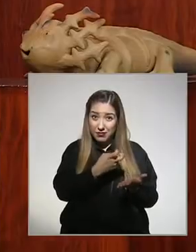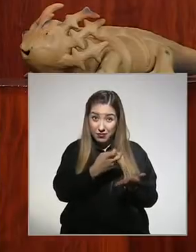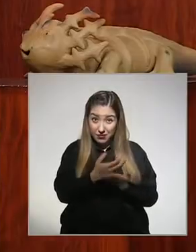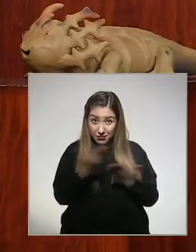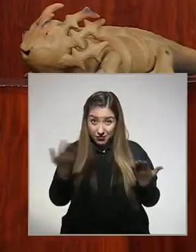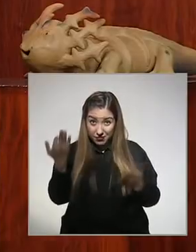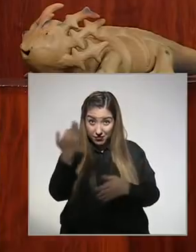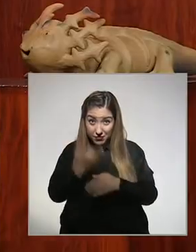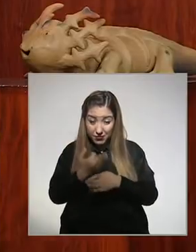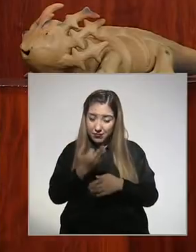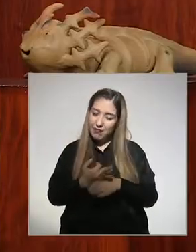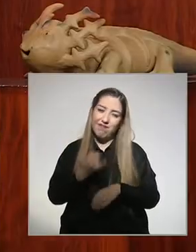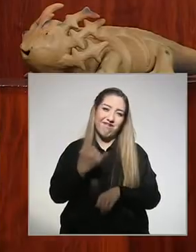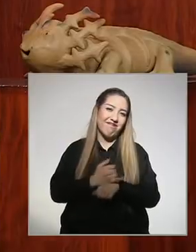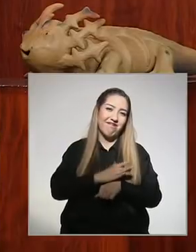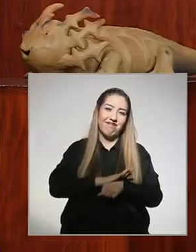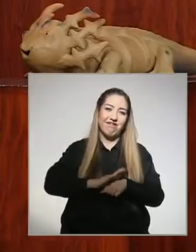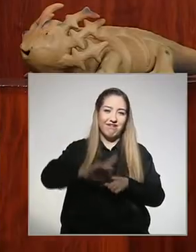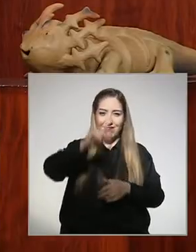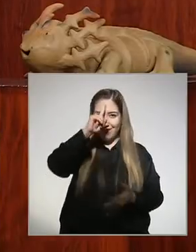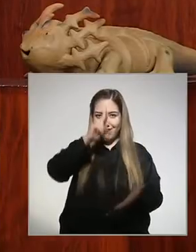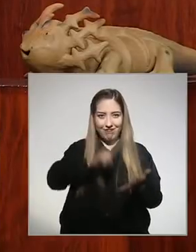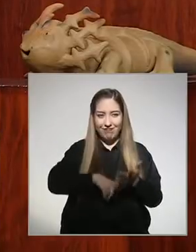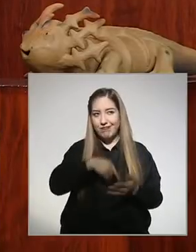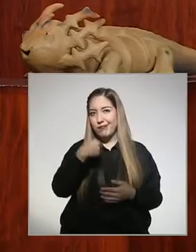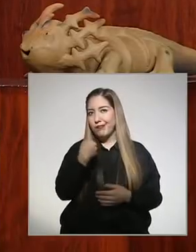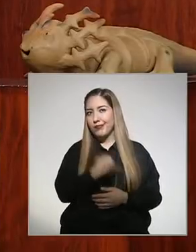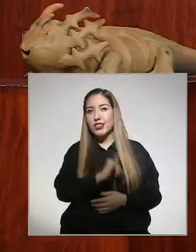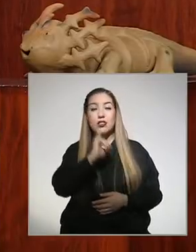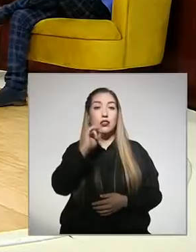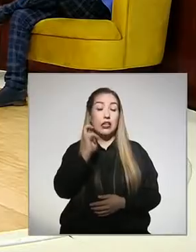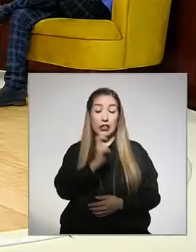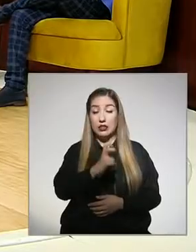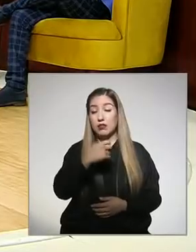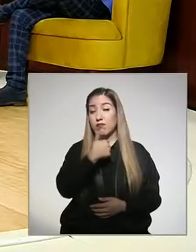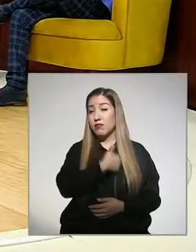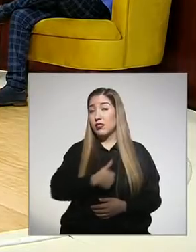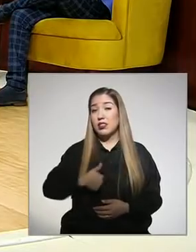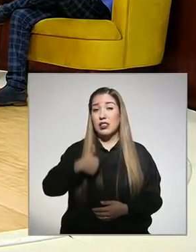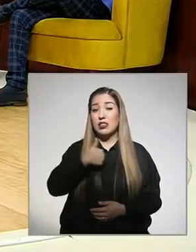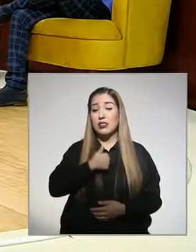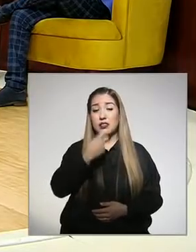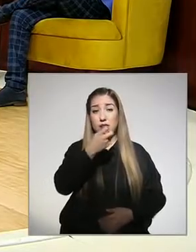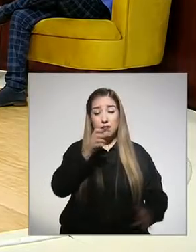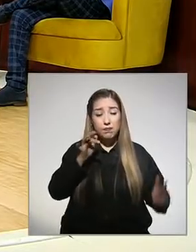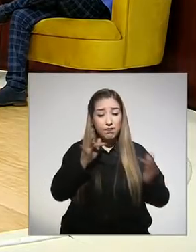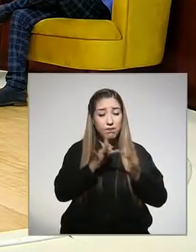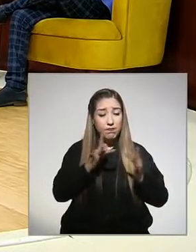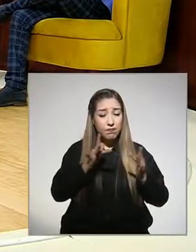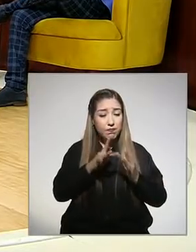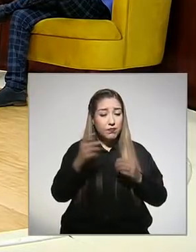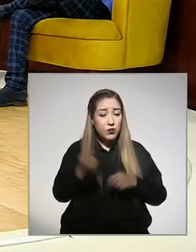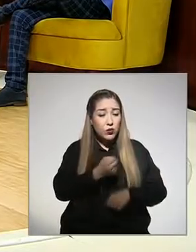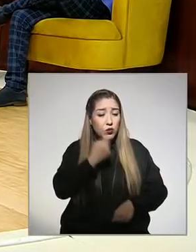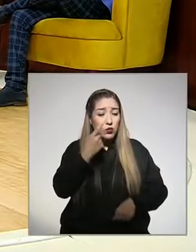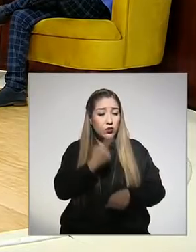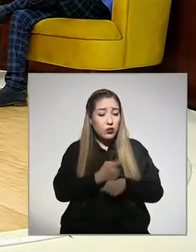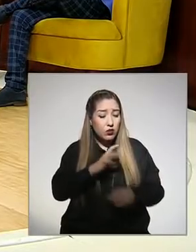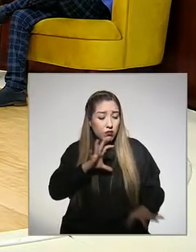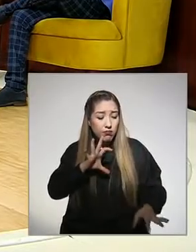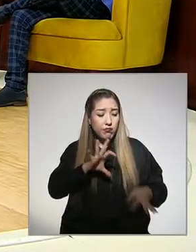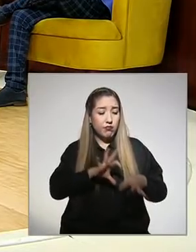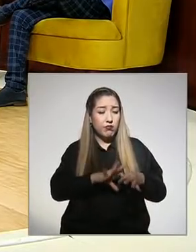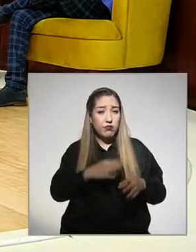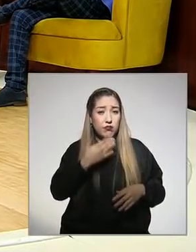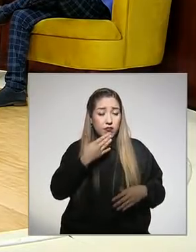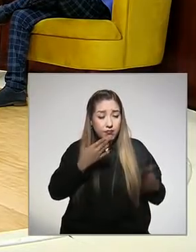¿no? Con esta tecnología. Y esa es una gran pérdida. Es una gran pérdida. Una gran pérdida de contacto, de oportunidad, de vinculación y de